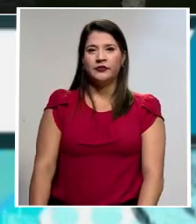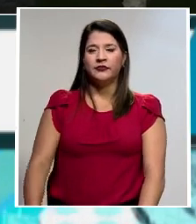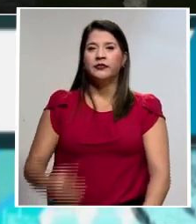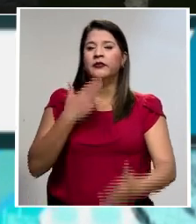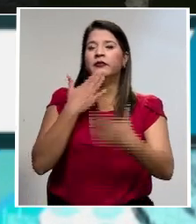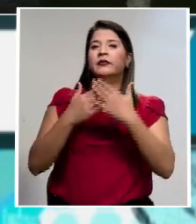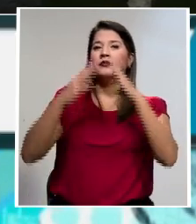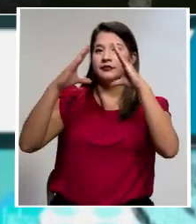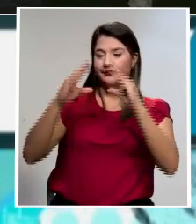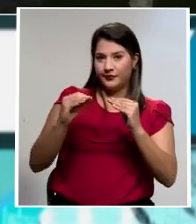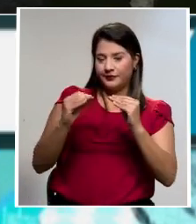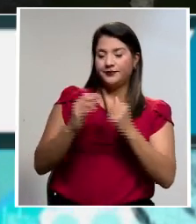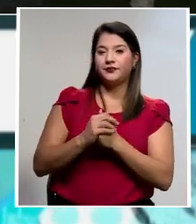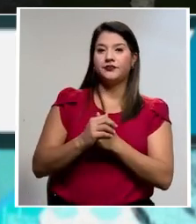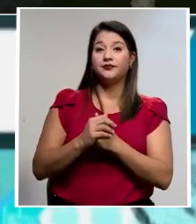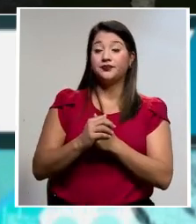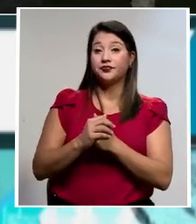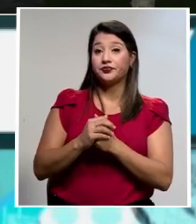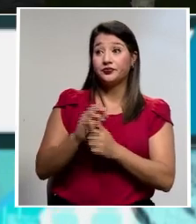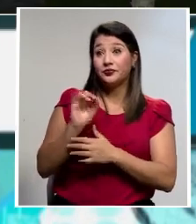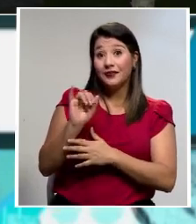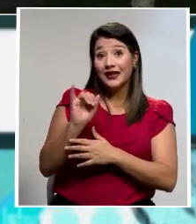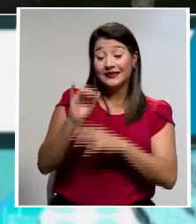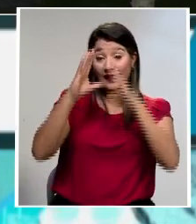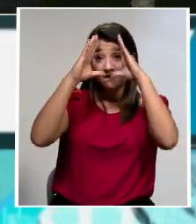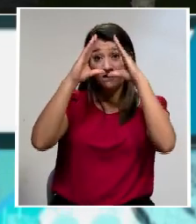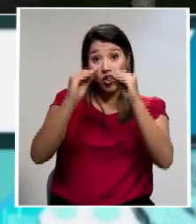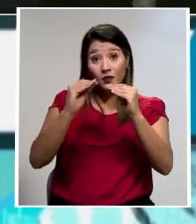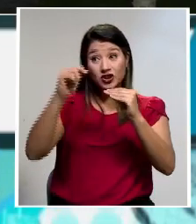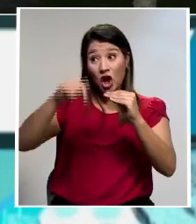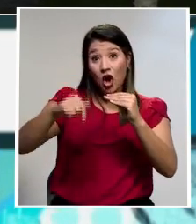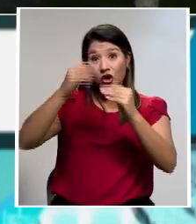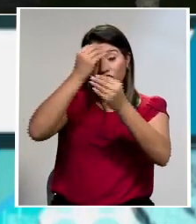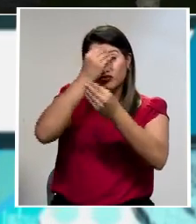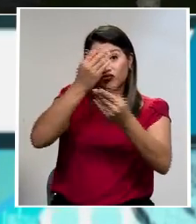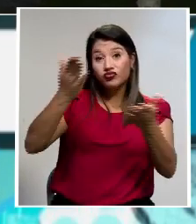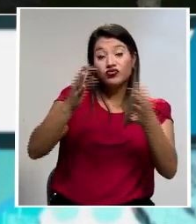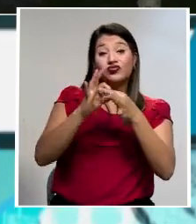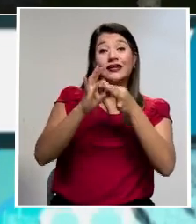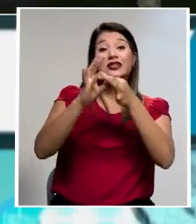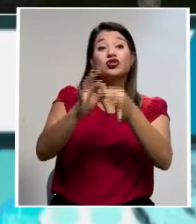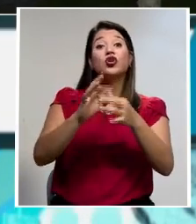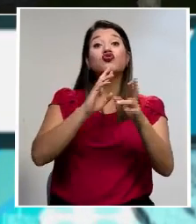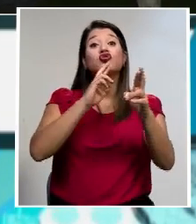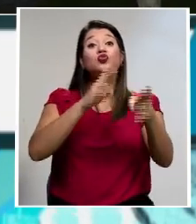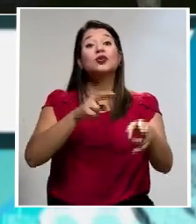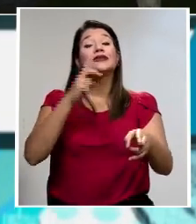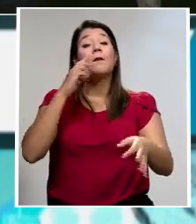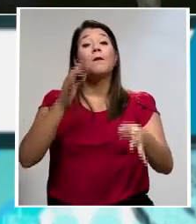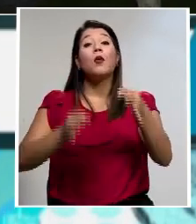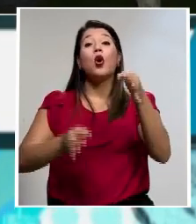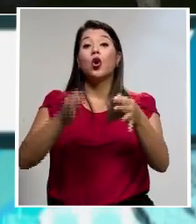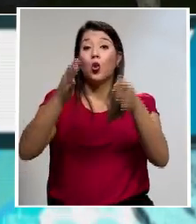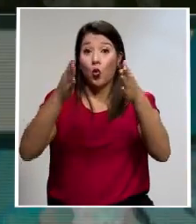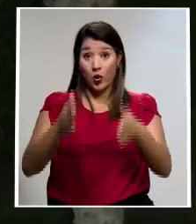Esta información que sale que se da a conocer el día de hoy de la resolución del Tribunal